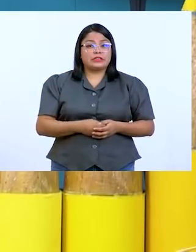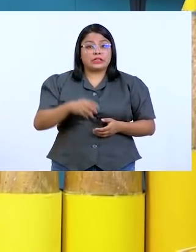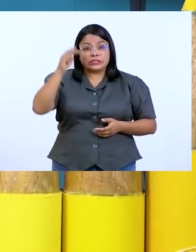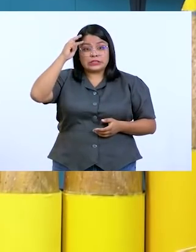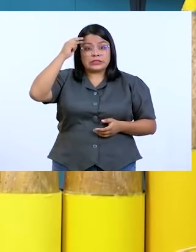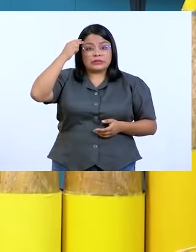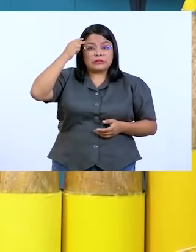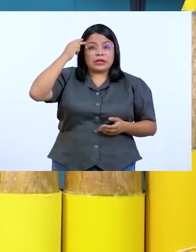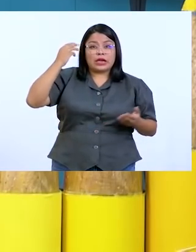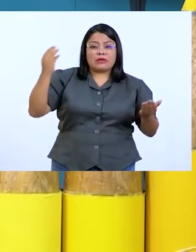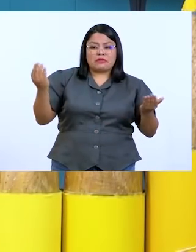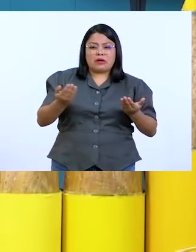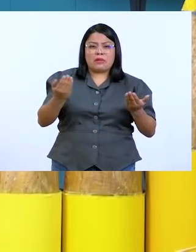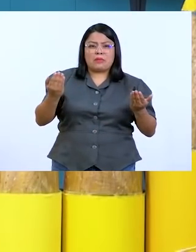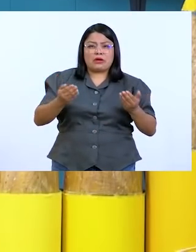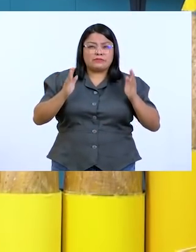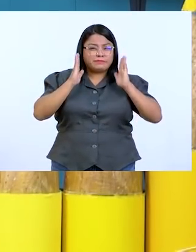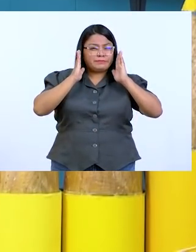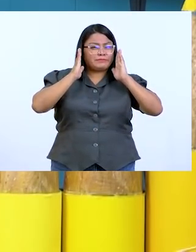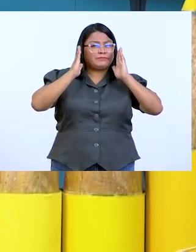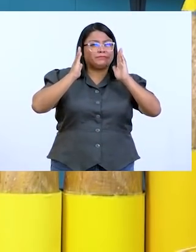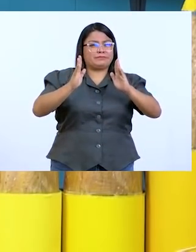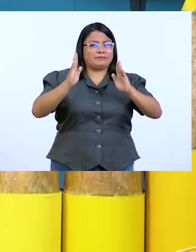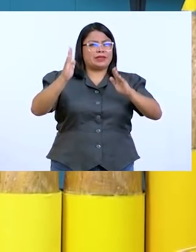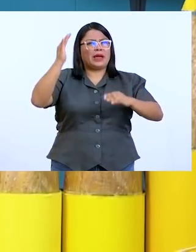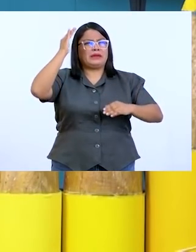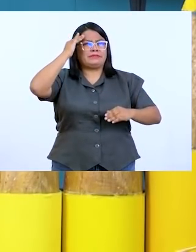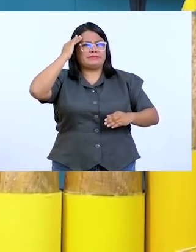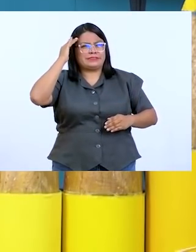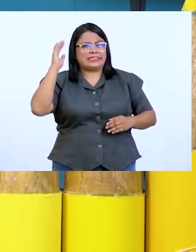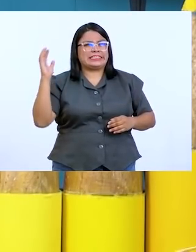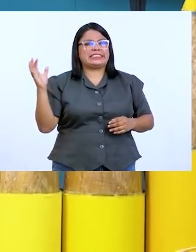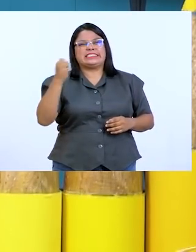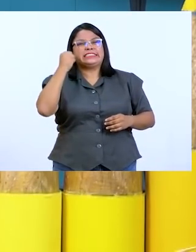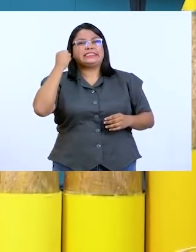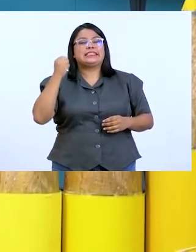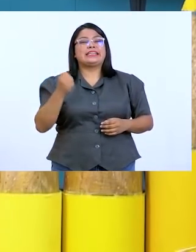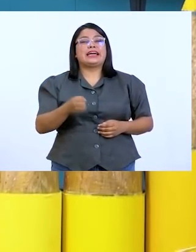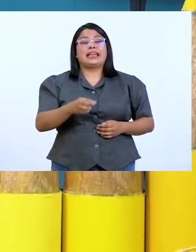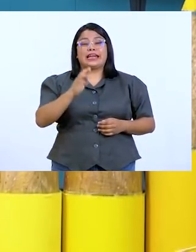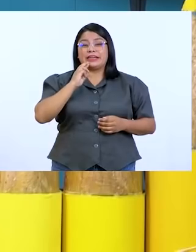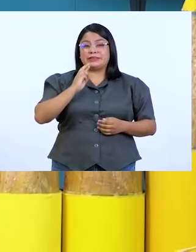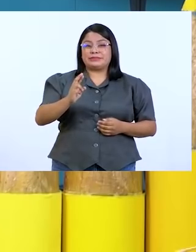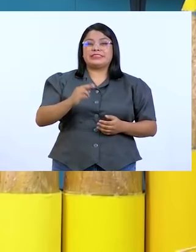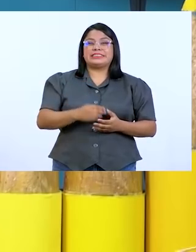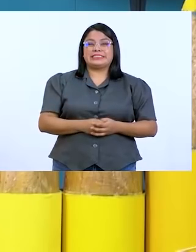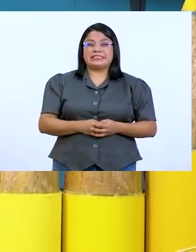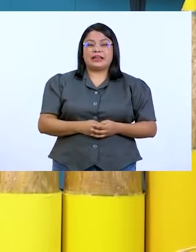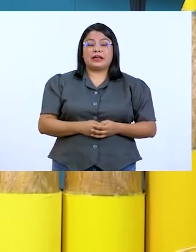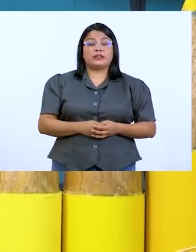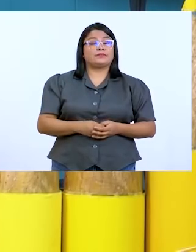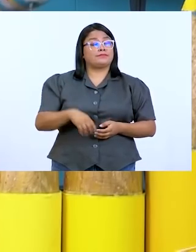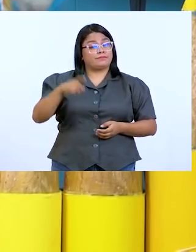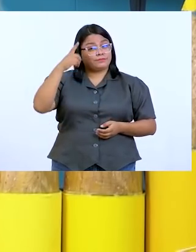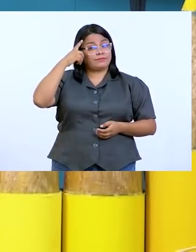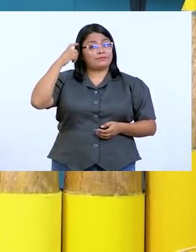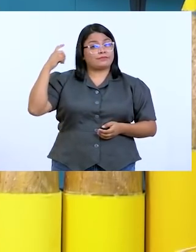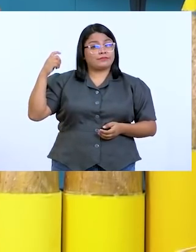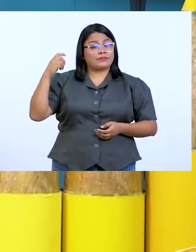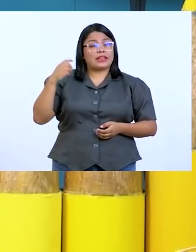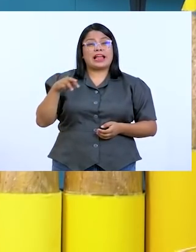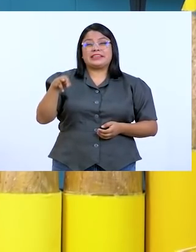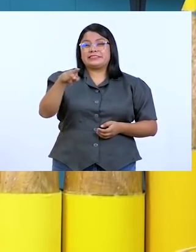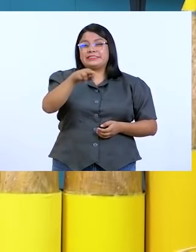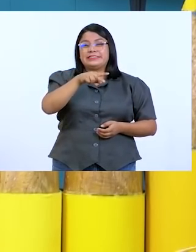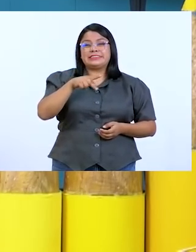idea, pero eso quiere decir que vamos a estar muy atentas y atentos para adivinar las respuestas muy rápido. Así es, Pablo. Hay que